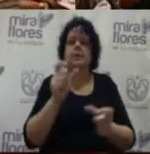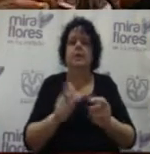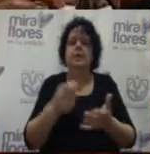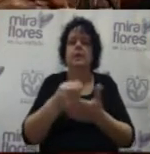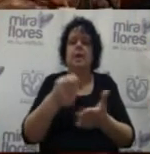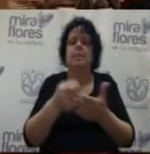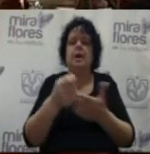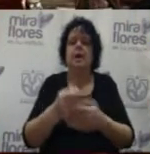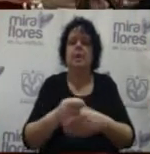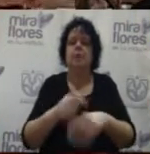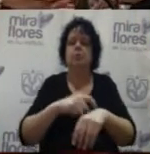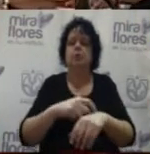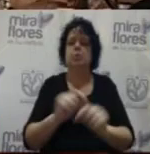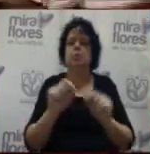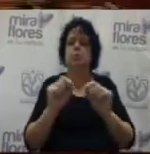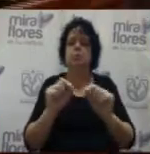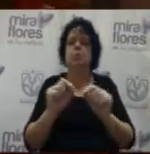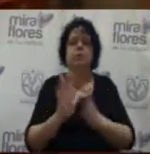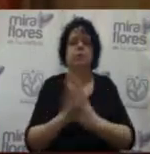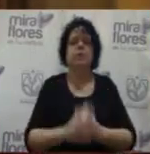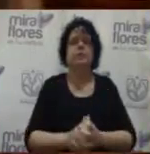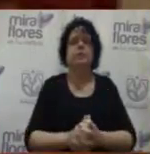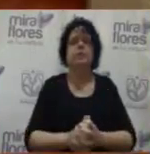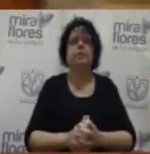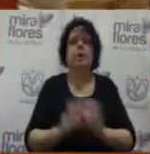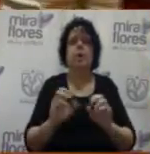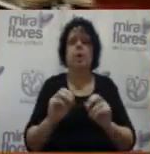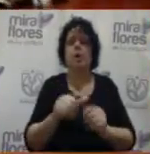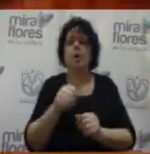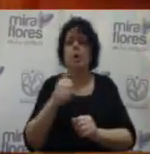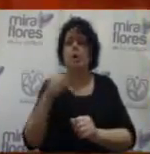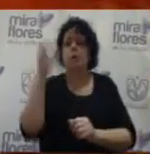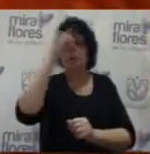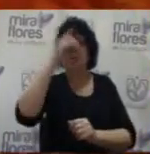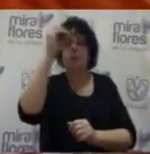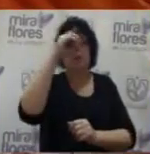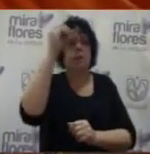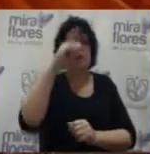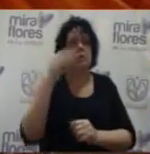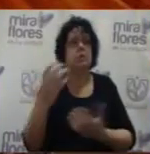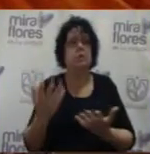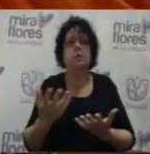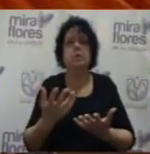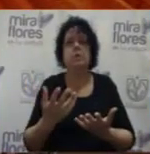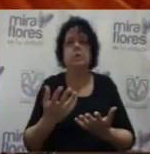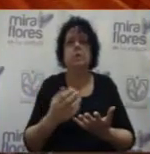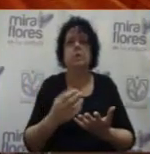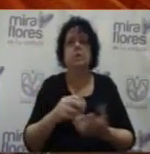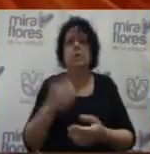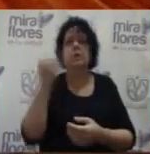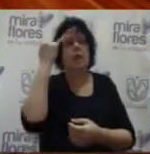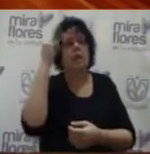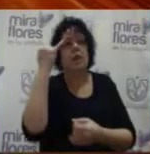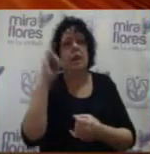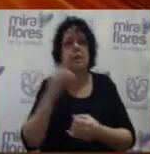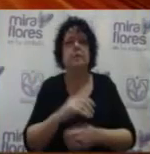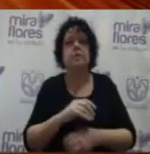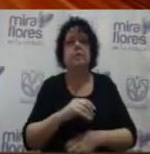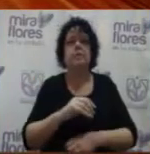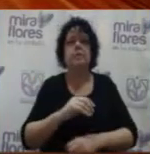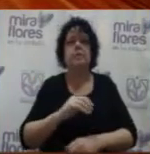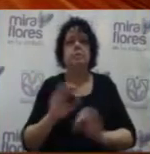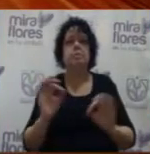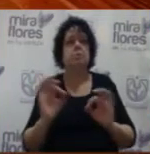gracias. Muy bien, ¿alguna otra opinión en mesa? ¿Algún otro parecer?